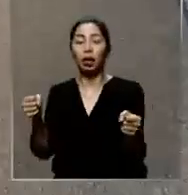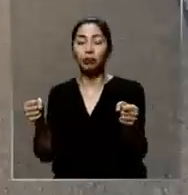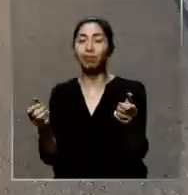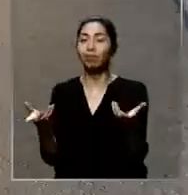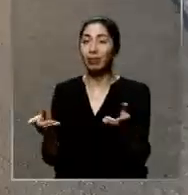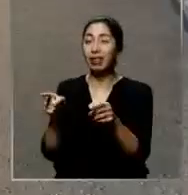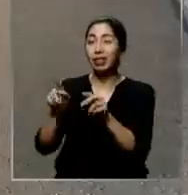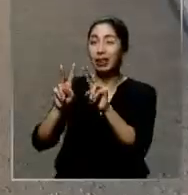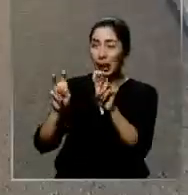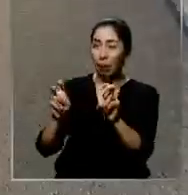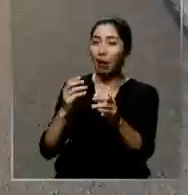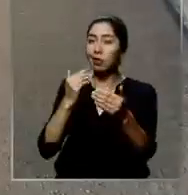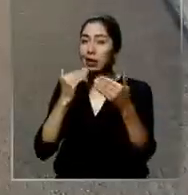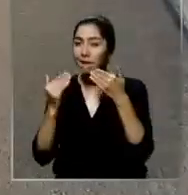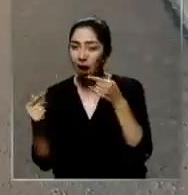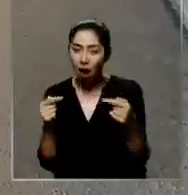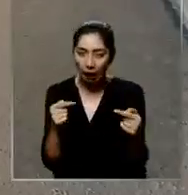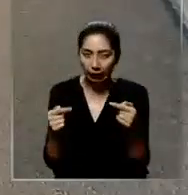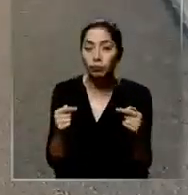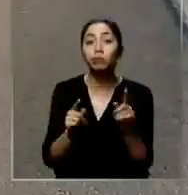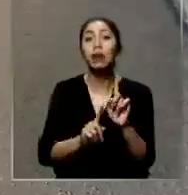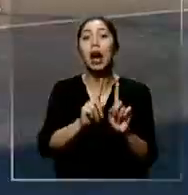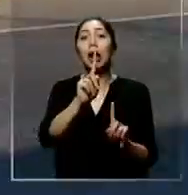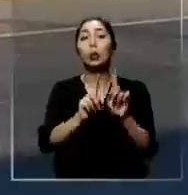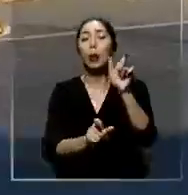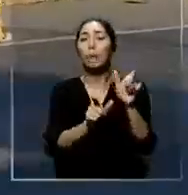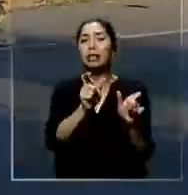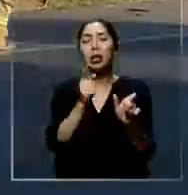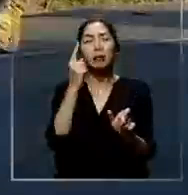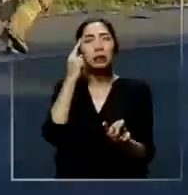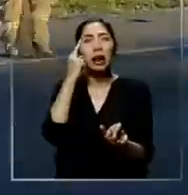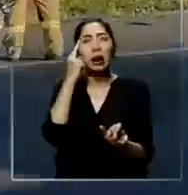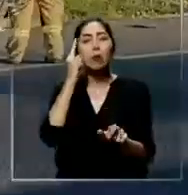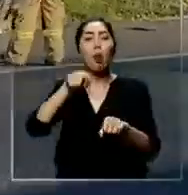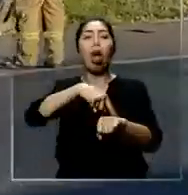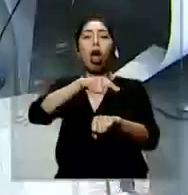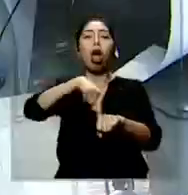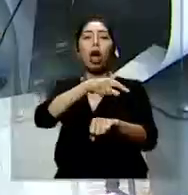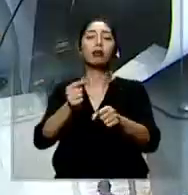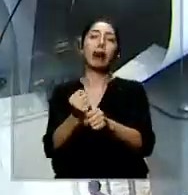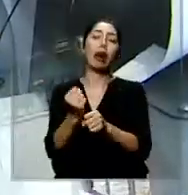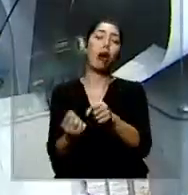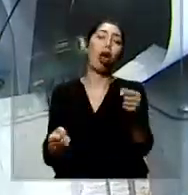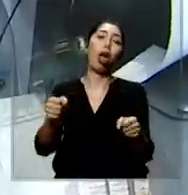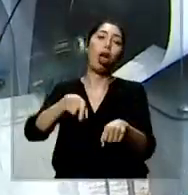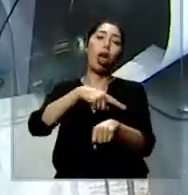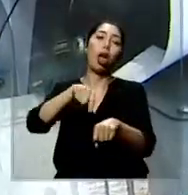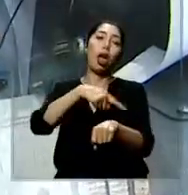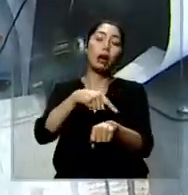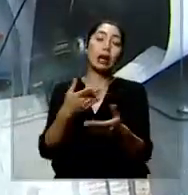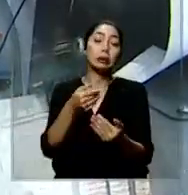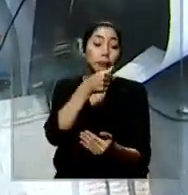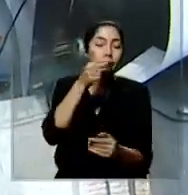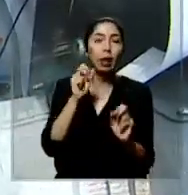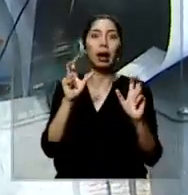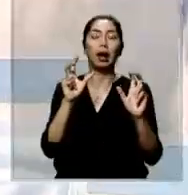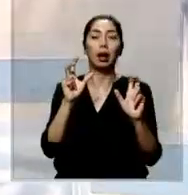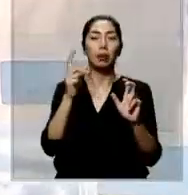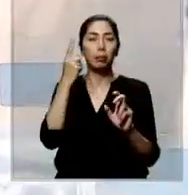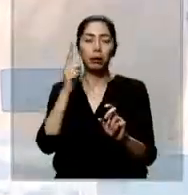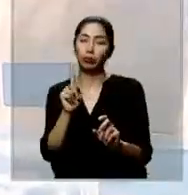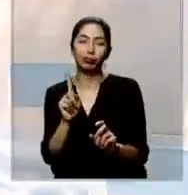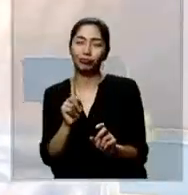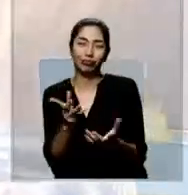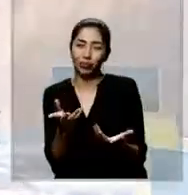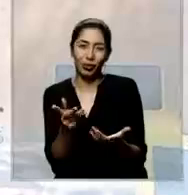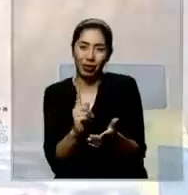un tema abierto a debate. Algunos lo atribuyen a las extensas horas de trabajo, pero quienes trabajan en el rubro no justifican el consumo. Nadie